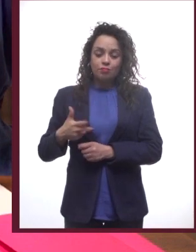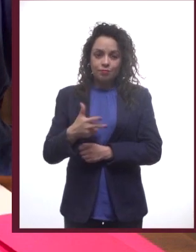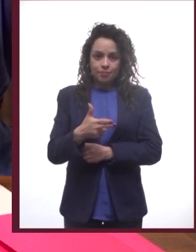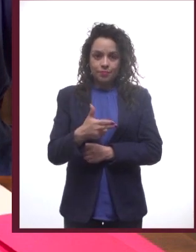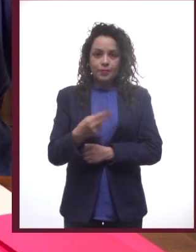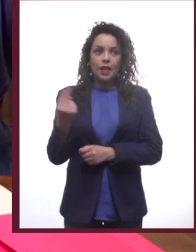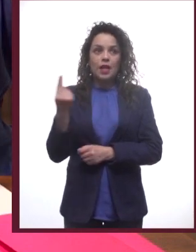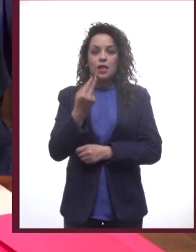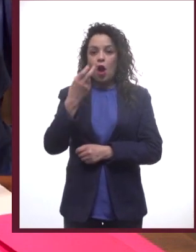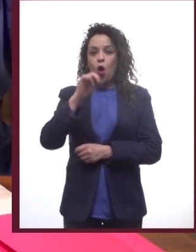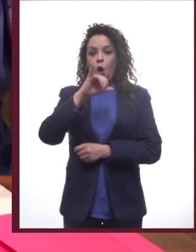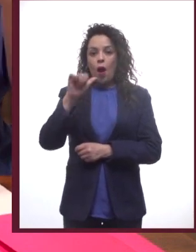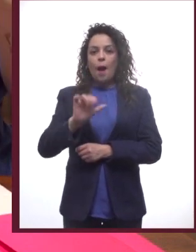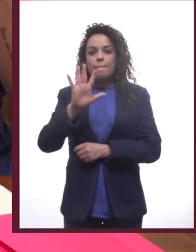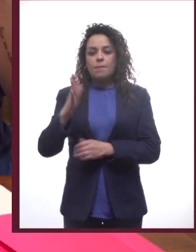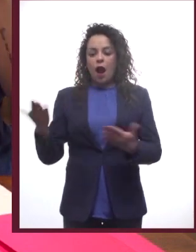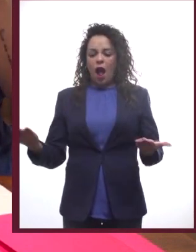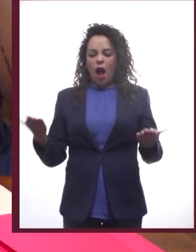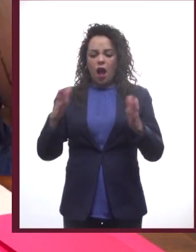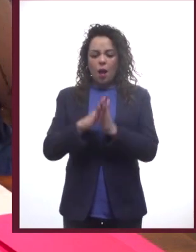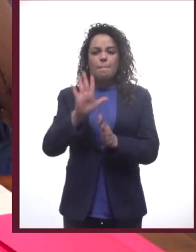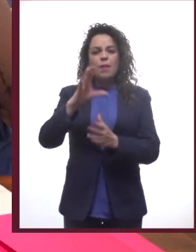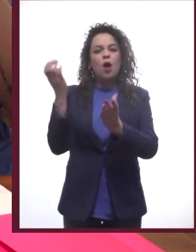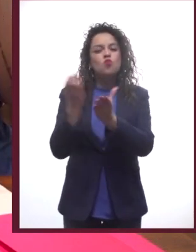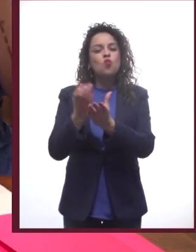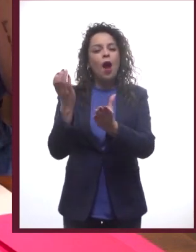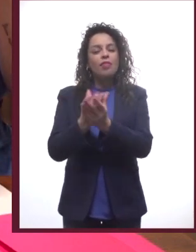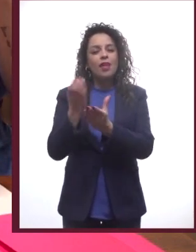tienes que cerrar las hojas a manera de cuadernillo.